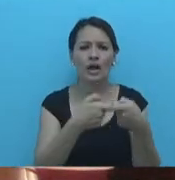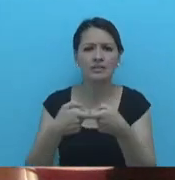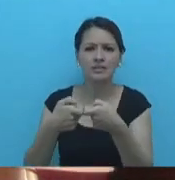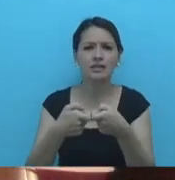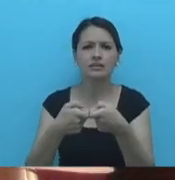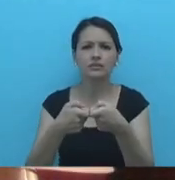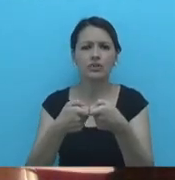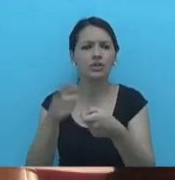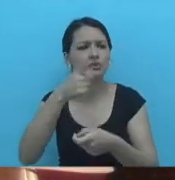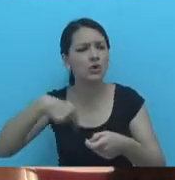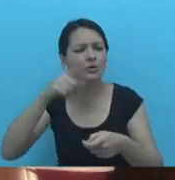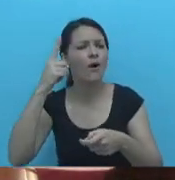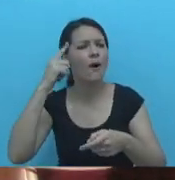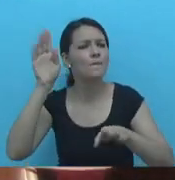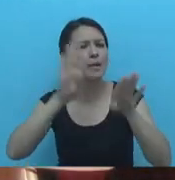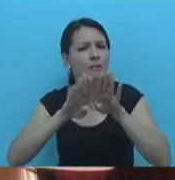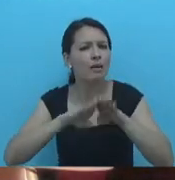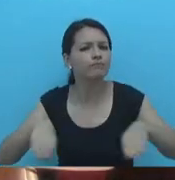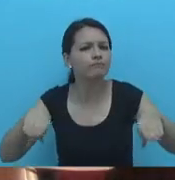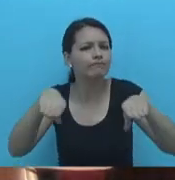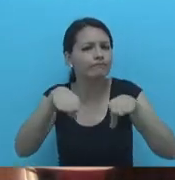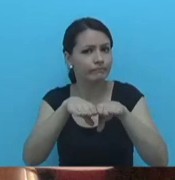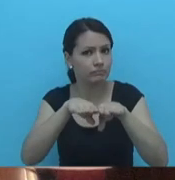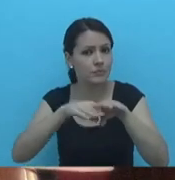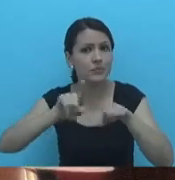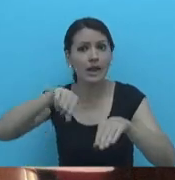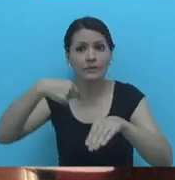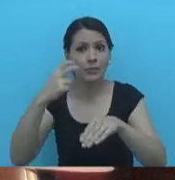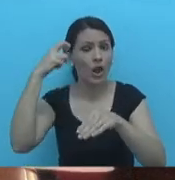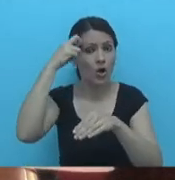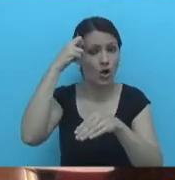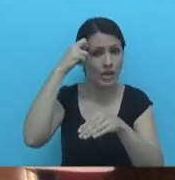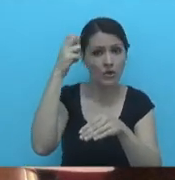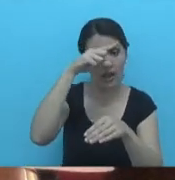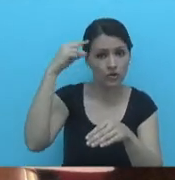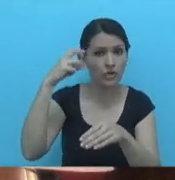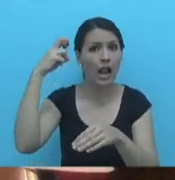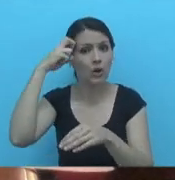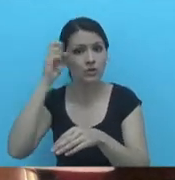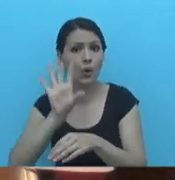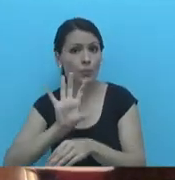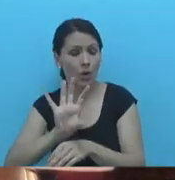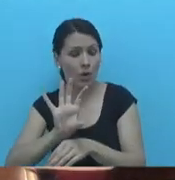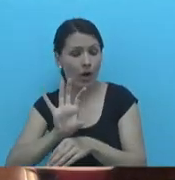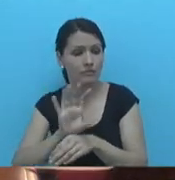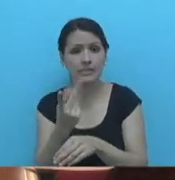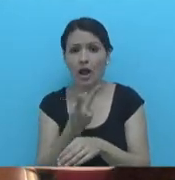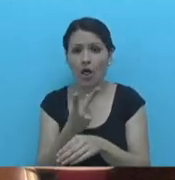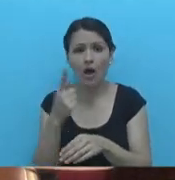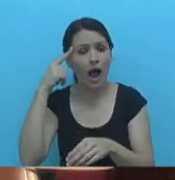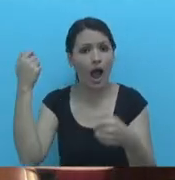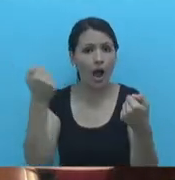construye consenso, y que en el Congreso Nacional y Provincial se construyen acuerdos